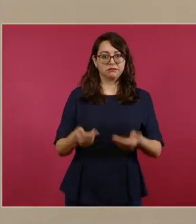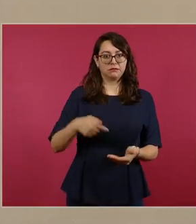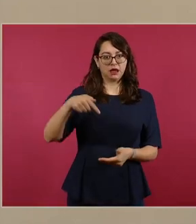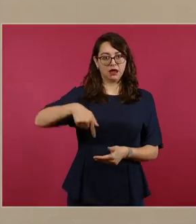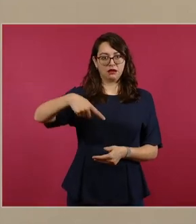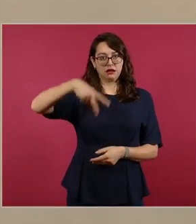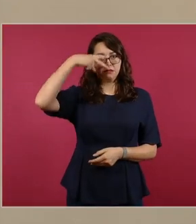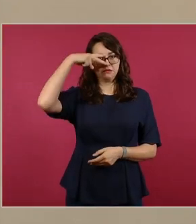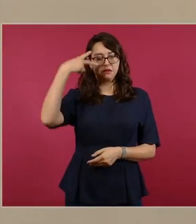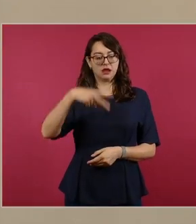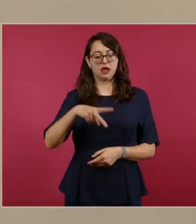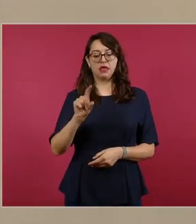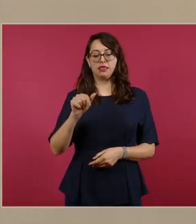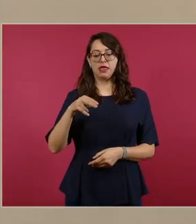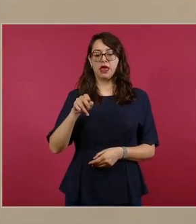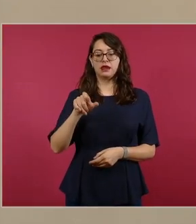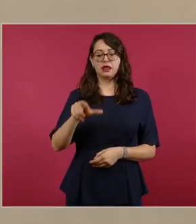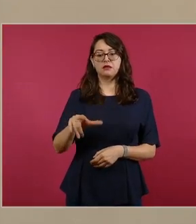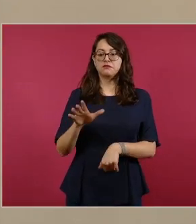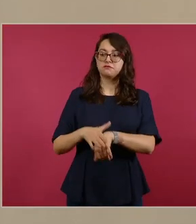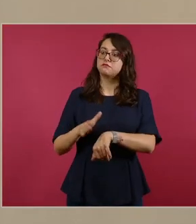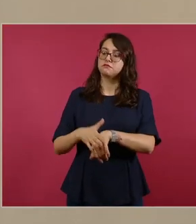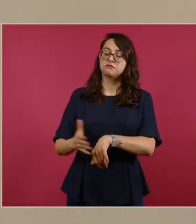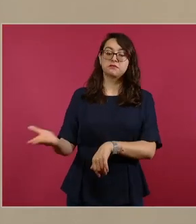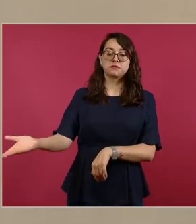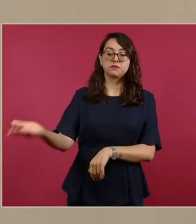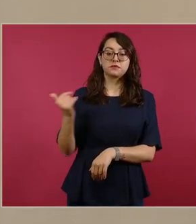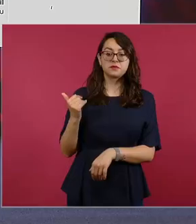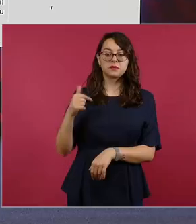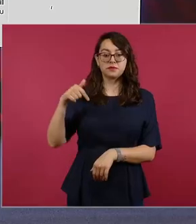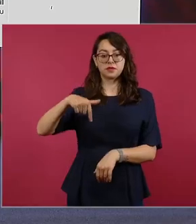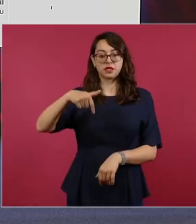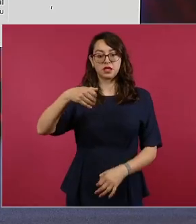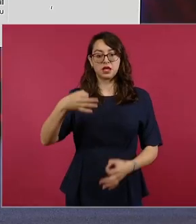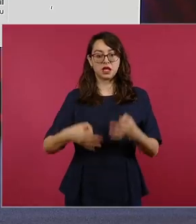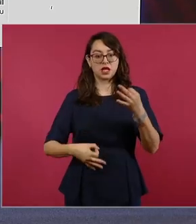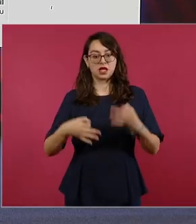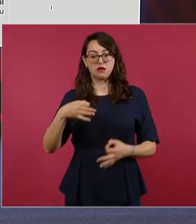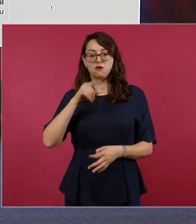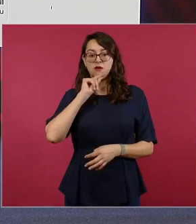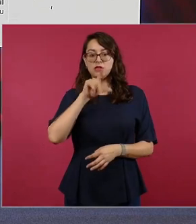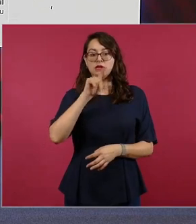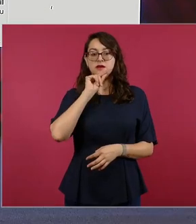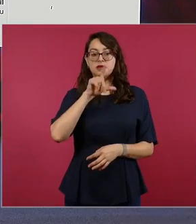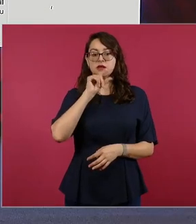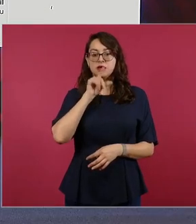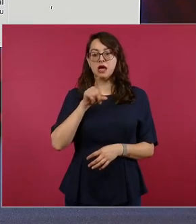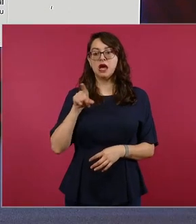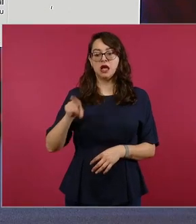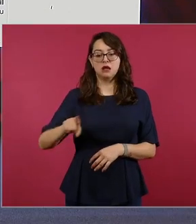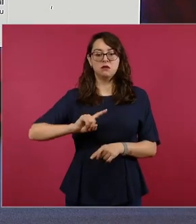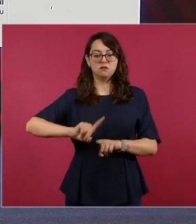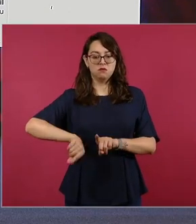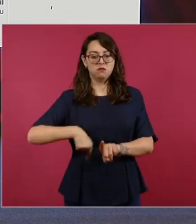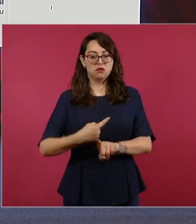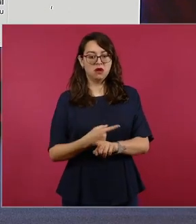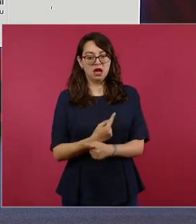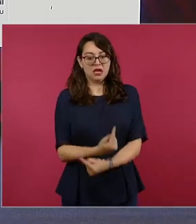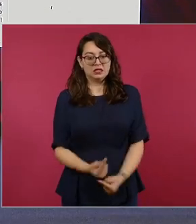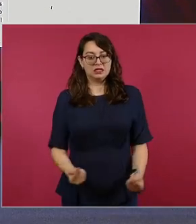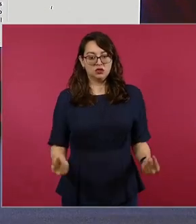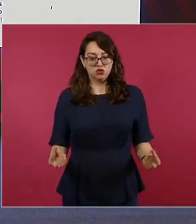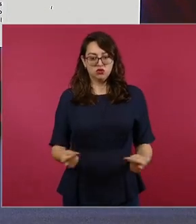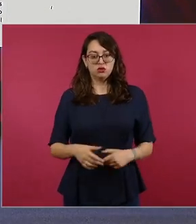N., él es requerido por un juez en Tonalá, Jalisco, por delito de abuso sexual infantil.